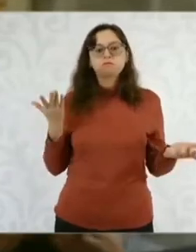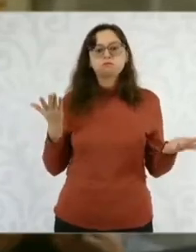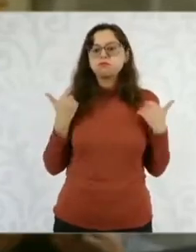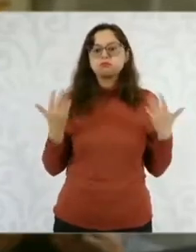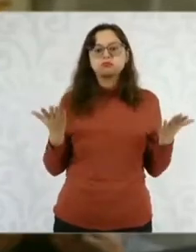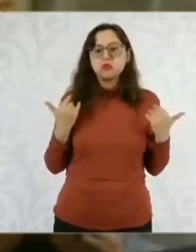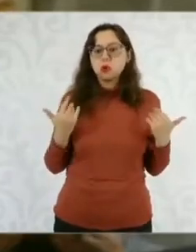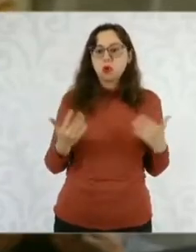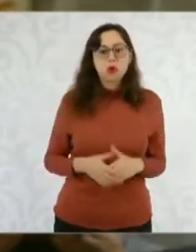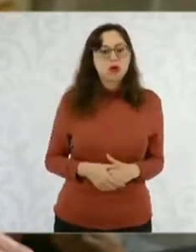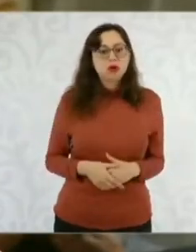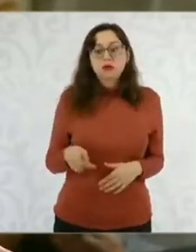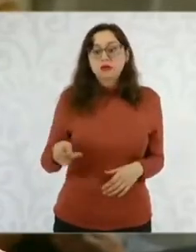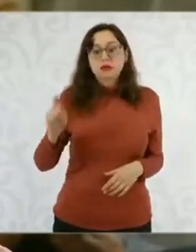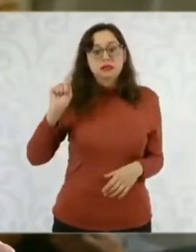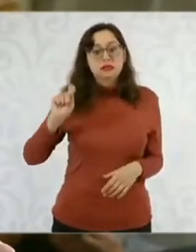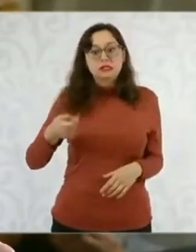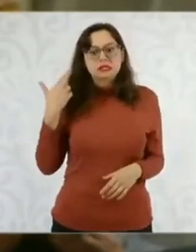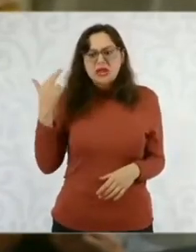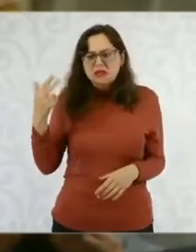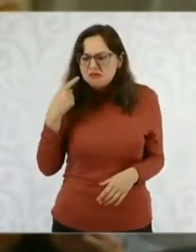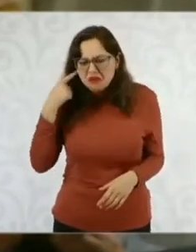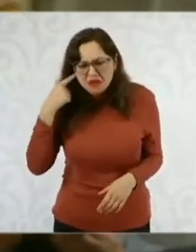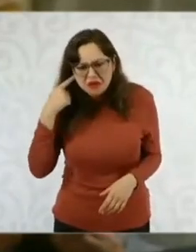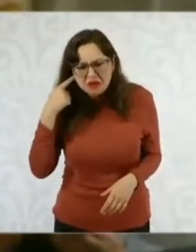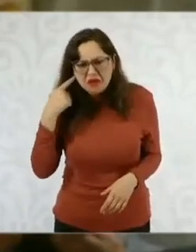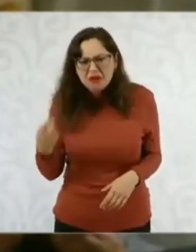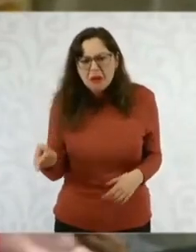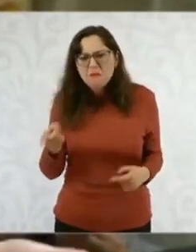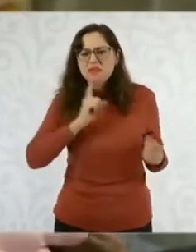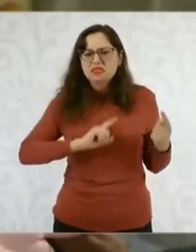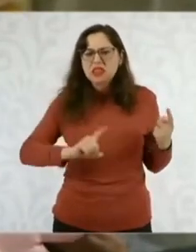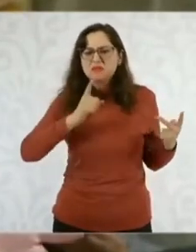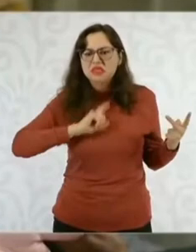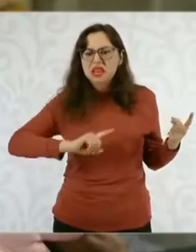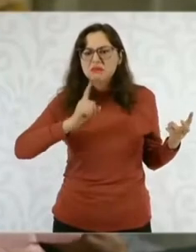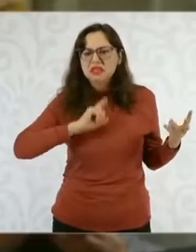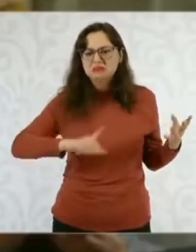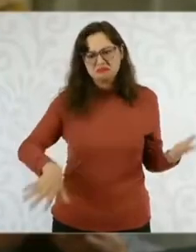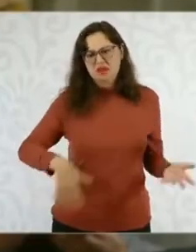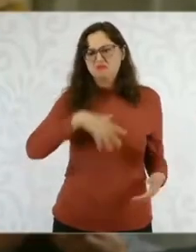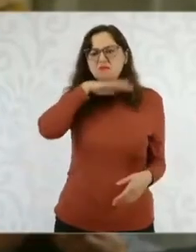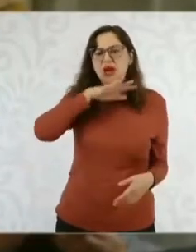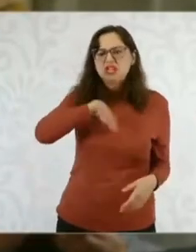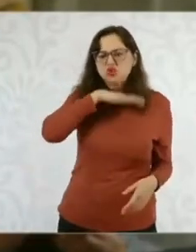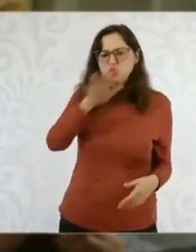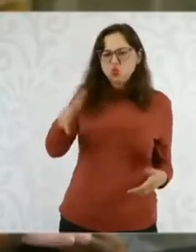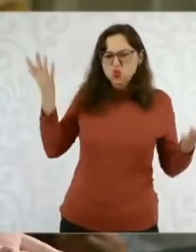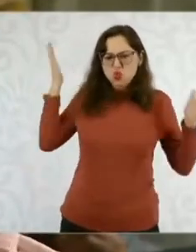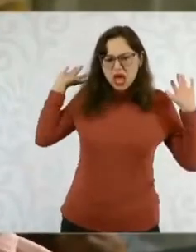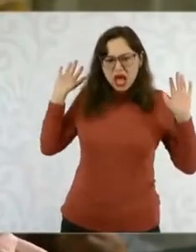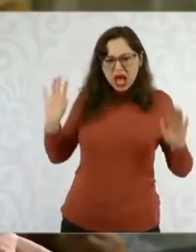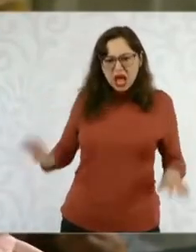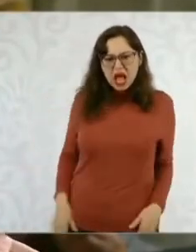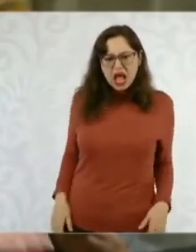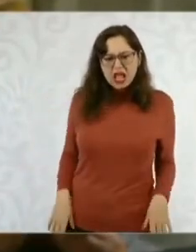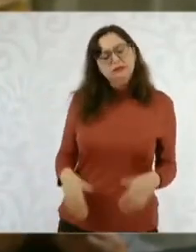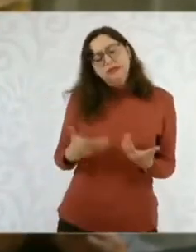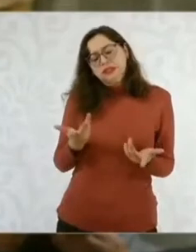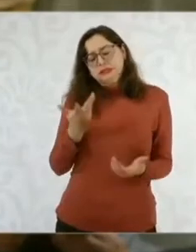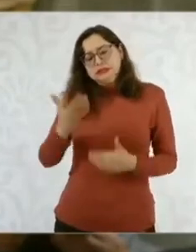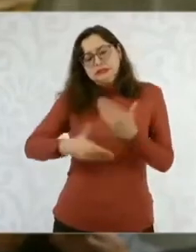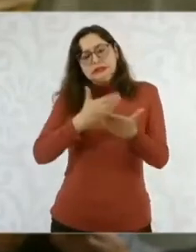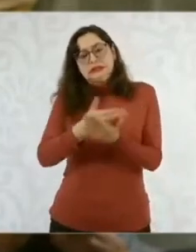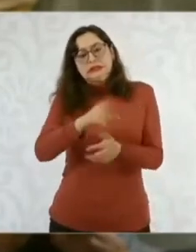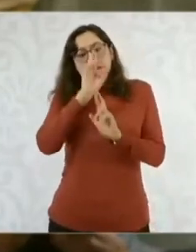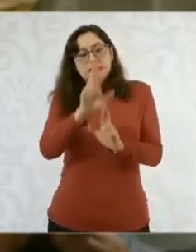perdón, pero es pura mentira, es casi basura, y lo digo con todo respeto.